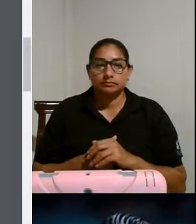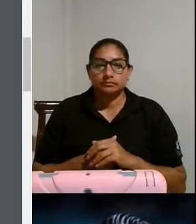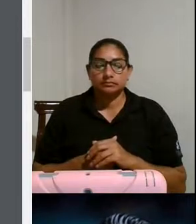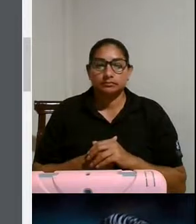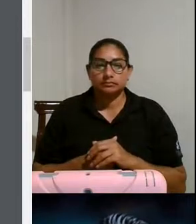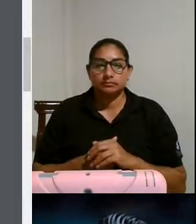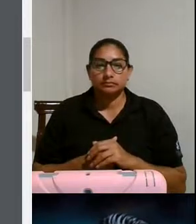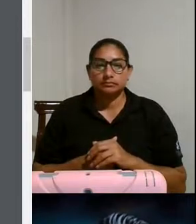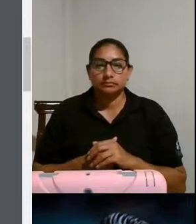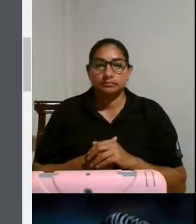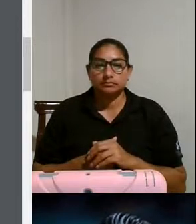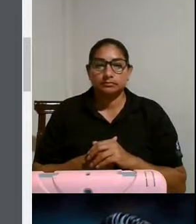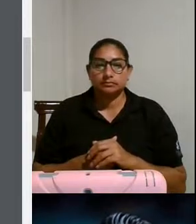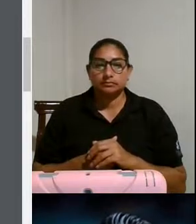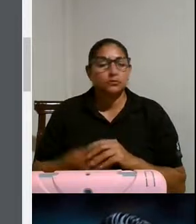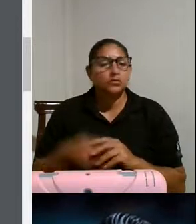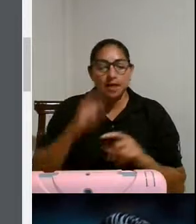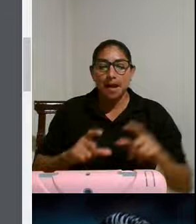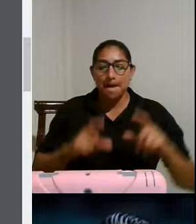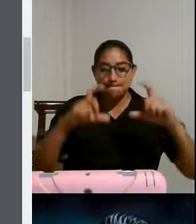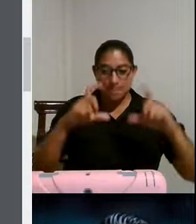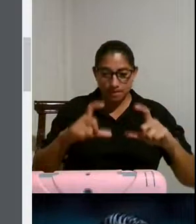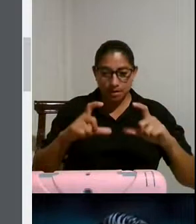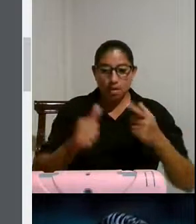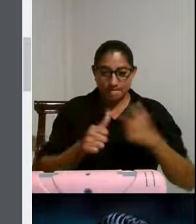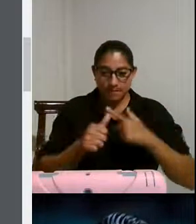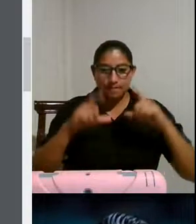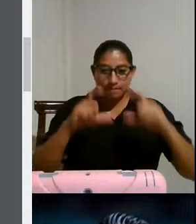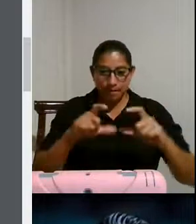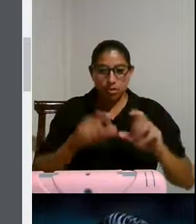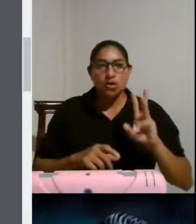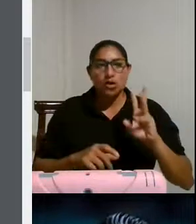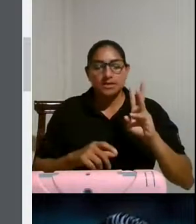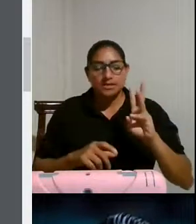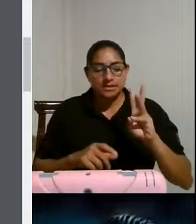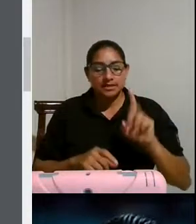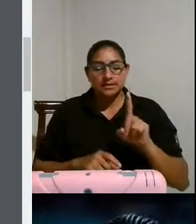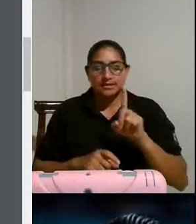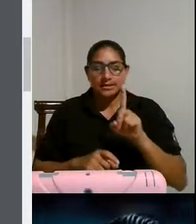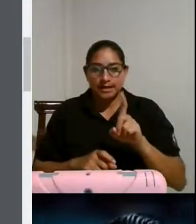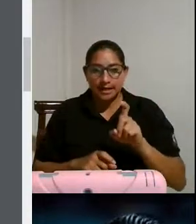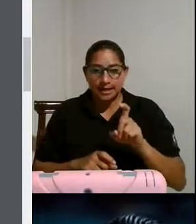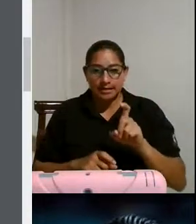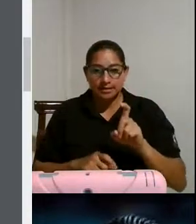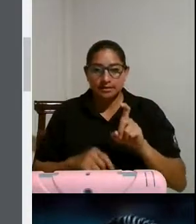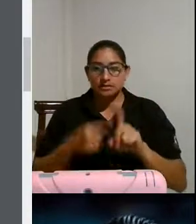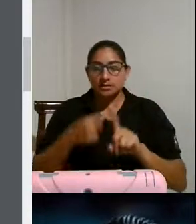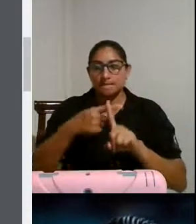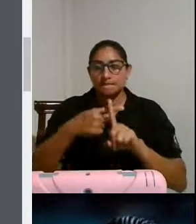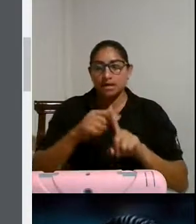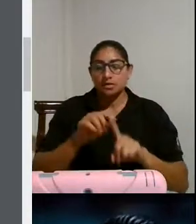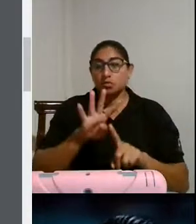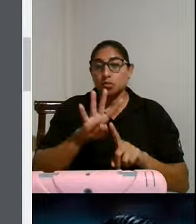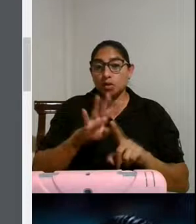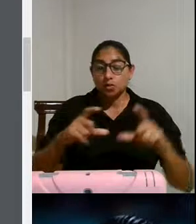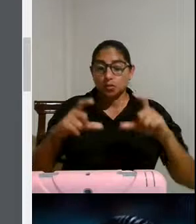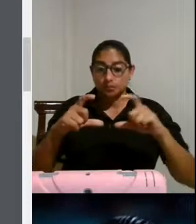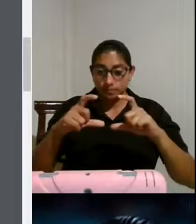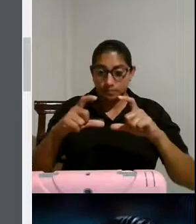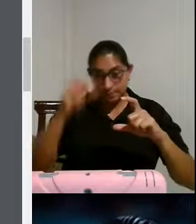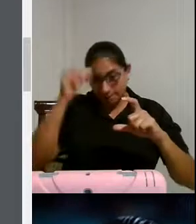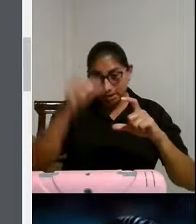un producto notable, una fórmula notable. Cuando tenemos una suma